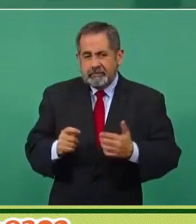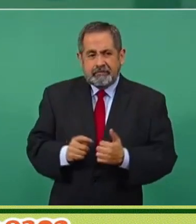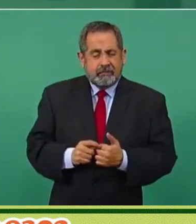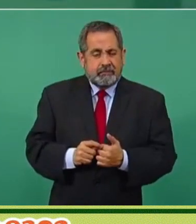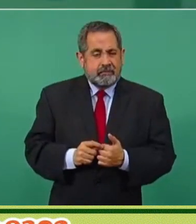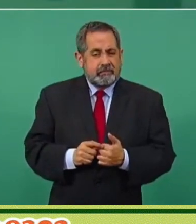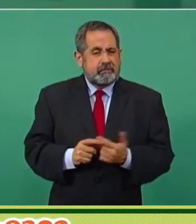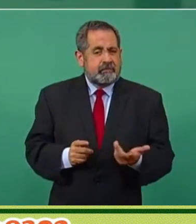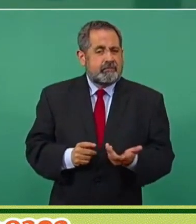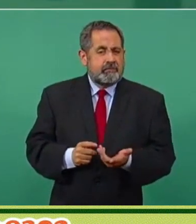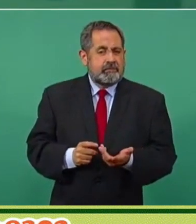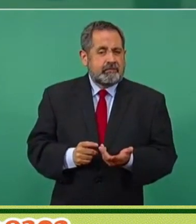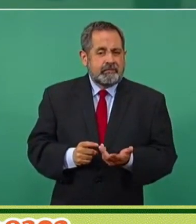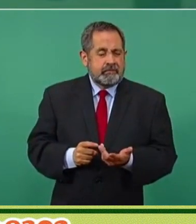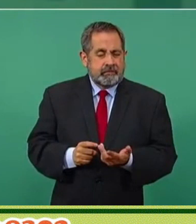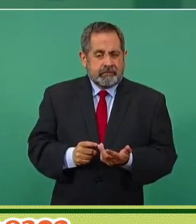cualquier